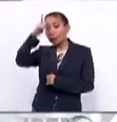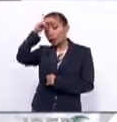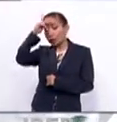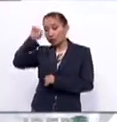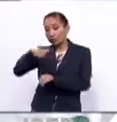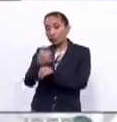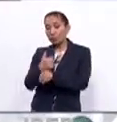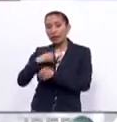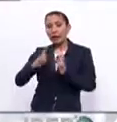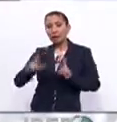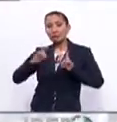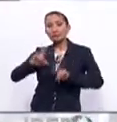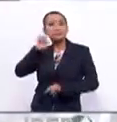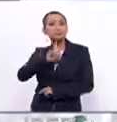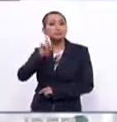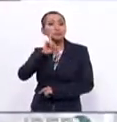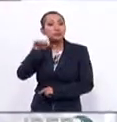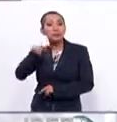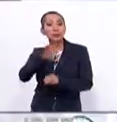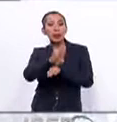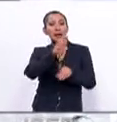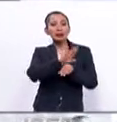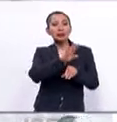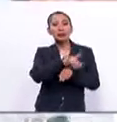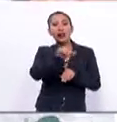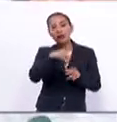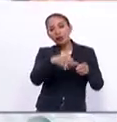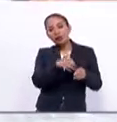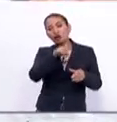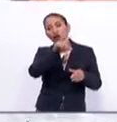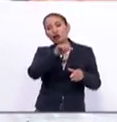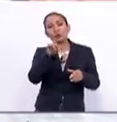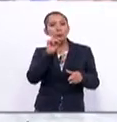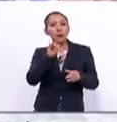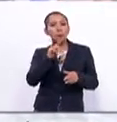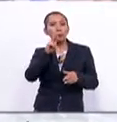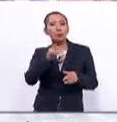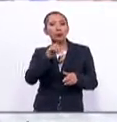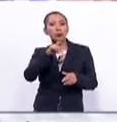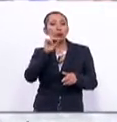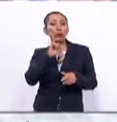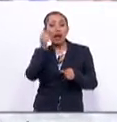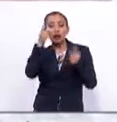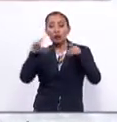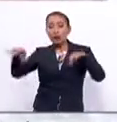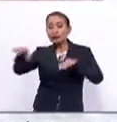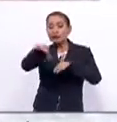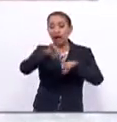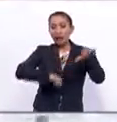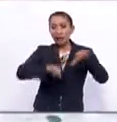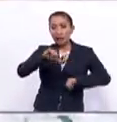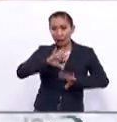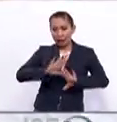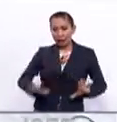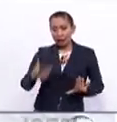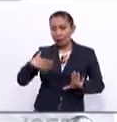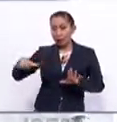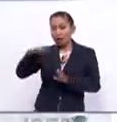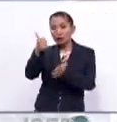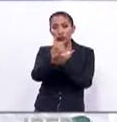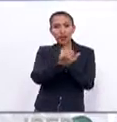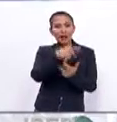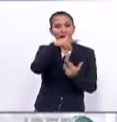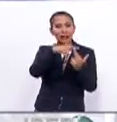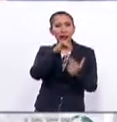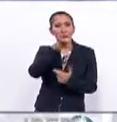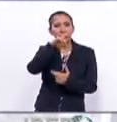se creó la Gerencia de la Mujer y en Brasilia el Núcleo de Género Pro Mujer. Estas son algunas de las acciones tomadas por las ciudades de la